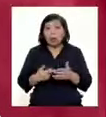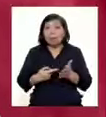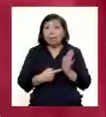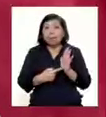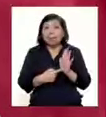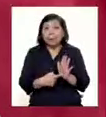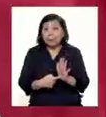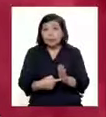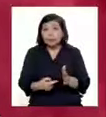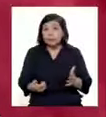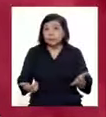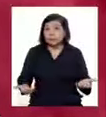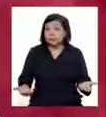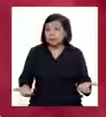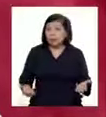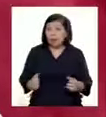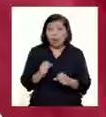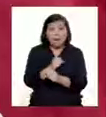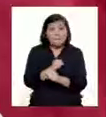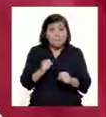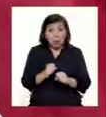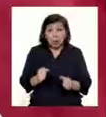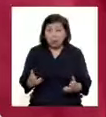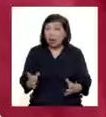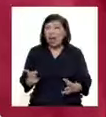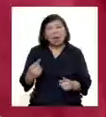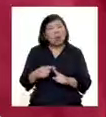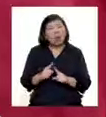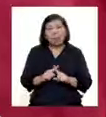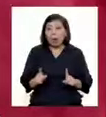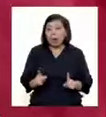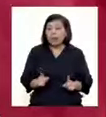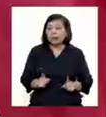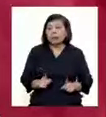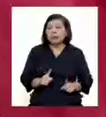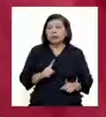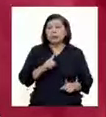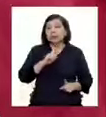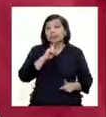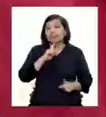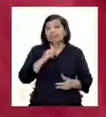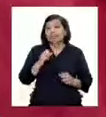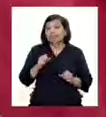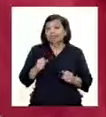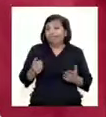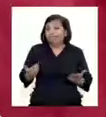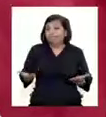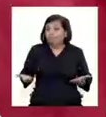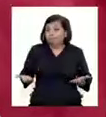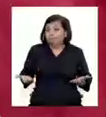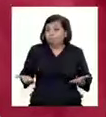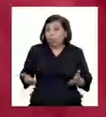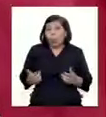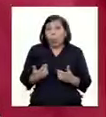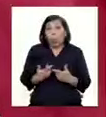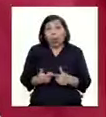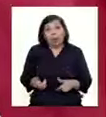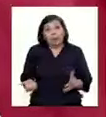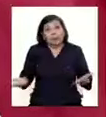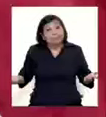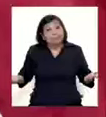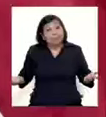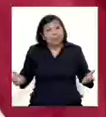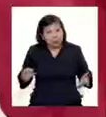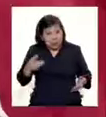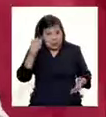amenazante también y explosivos. Ellos no se iban a sumar al paro, pero en vista de esto ellos alegan que, bueno, han tenido que parar también, ¿no? ¿Tienen